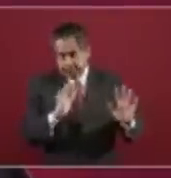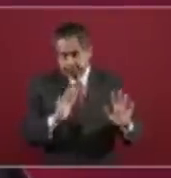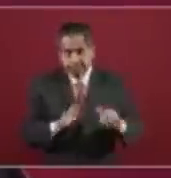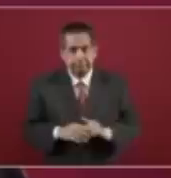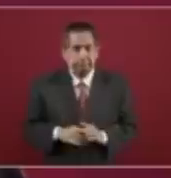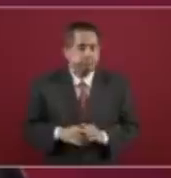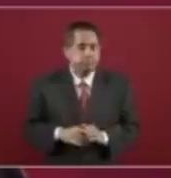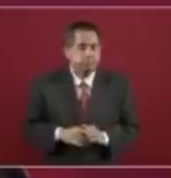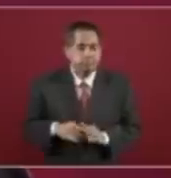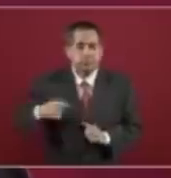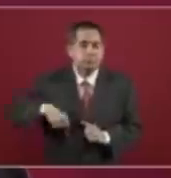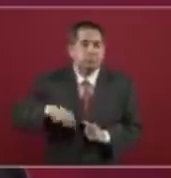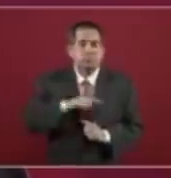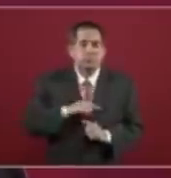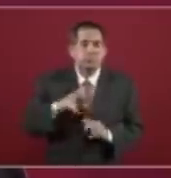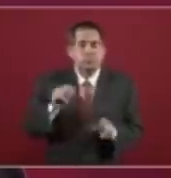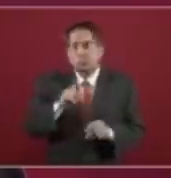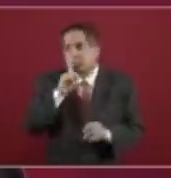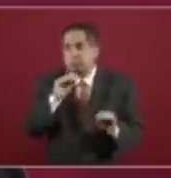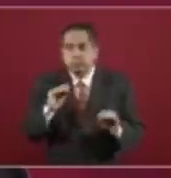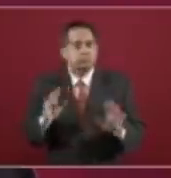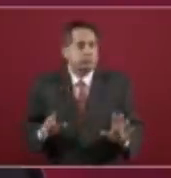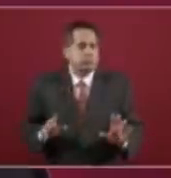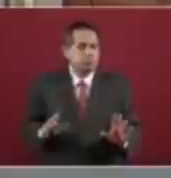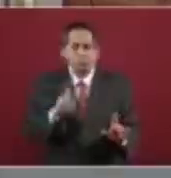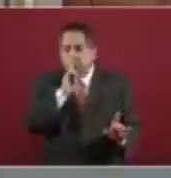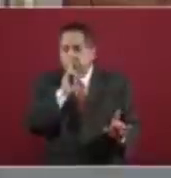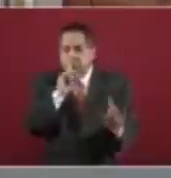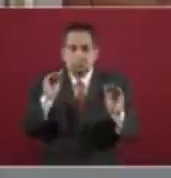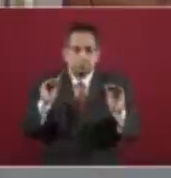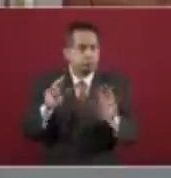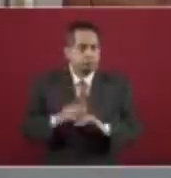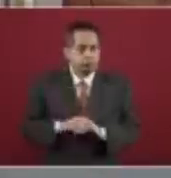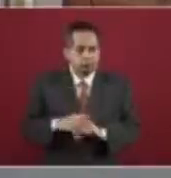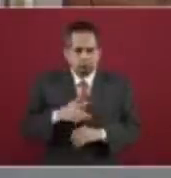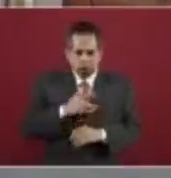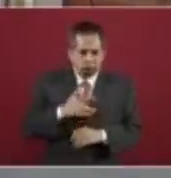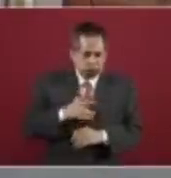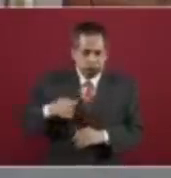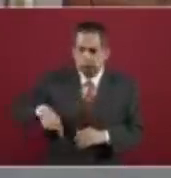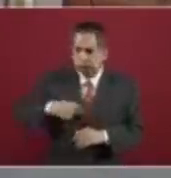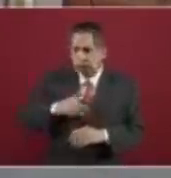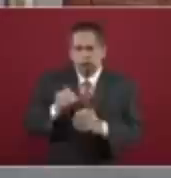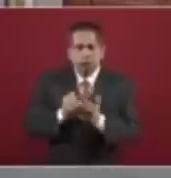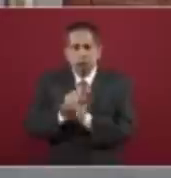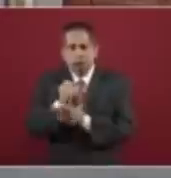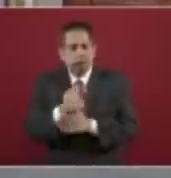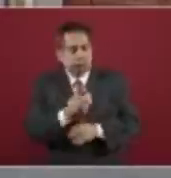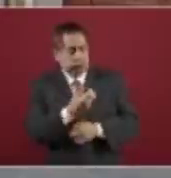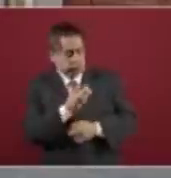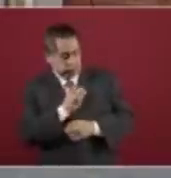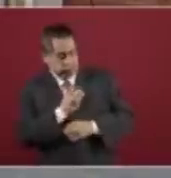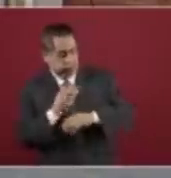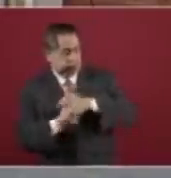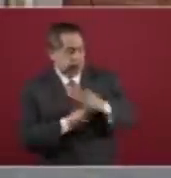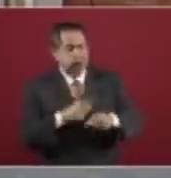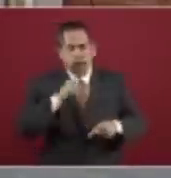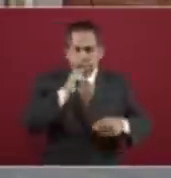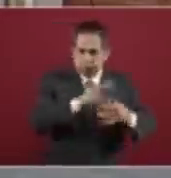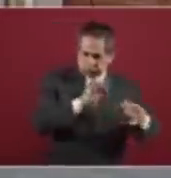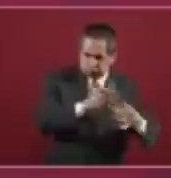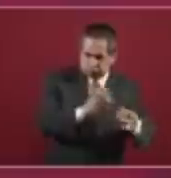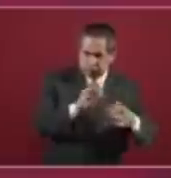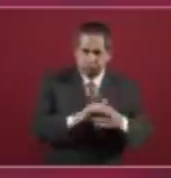No nos vamos a quedar callados. Vamos a ejercer nuestro derecho de réplica.